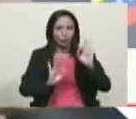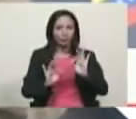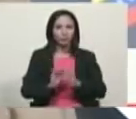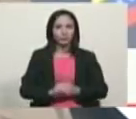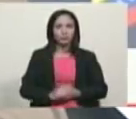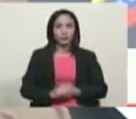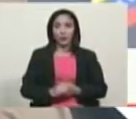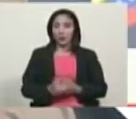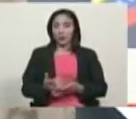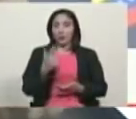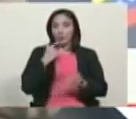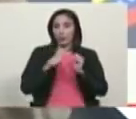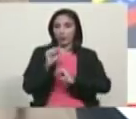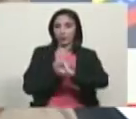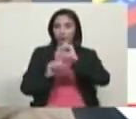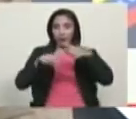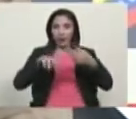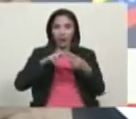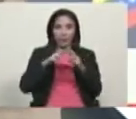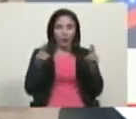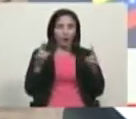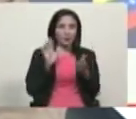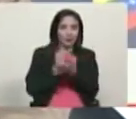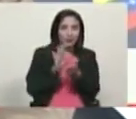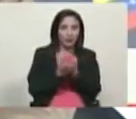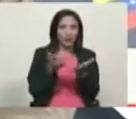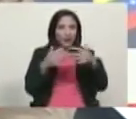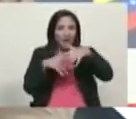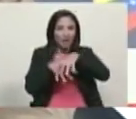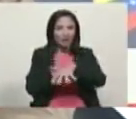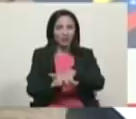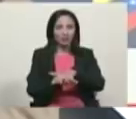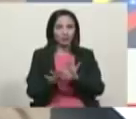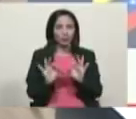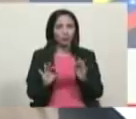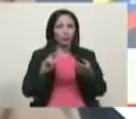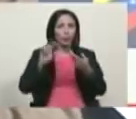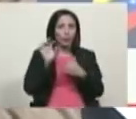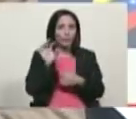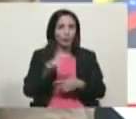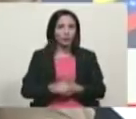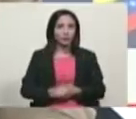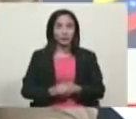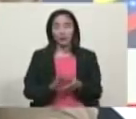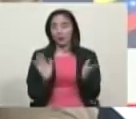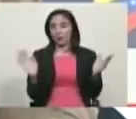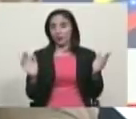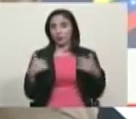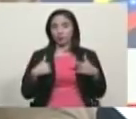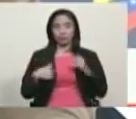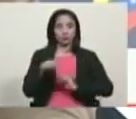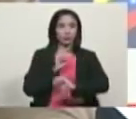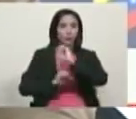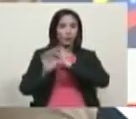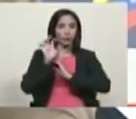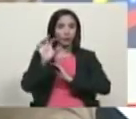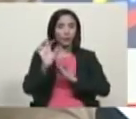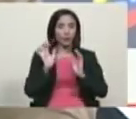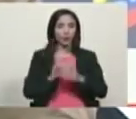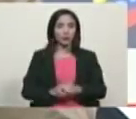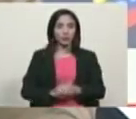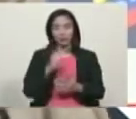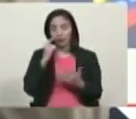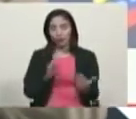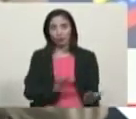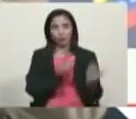para defender la paz de Venezuela, la integridad territorial de Venezuela. Y si nos tocara hacer